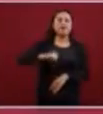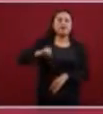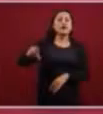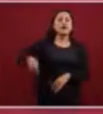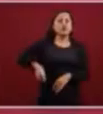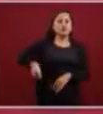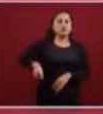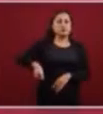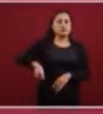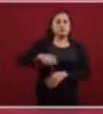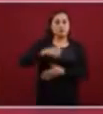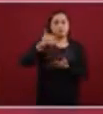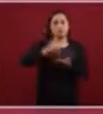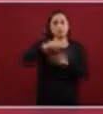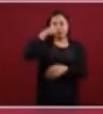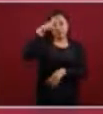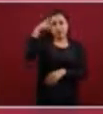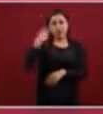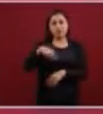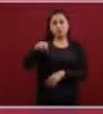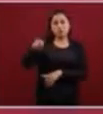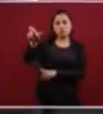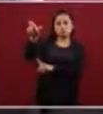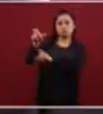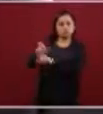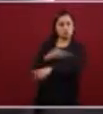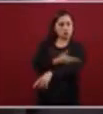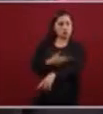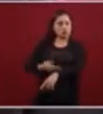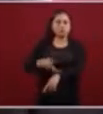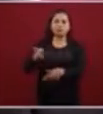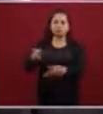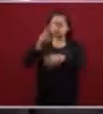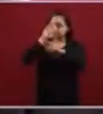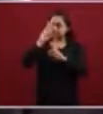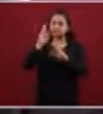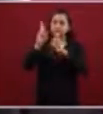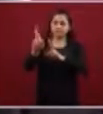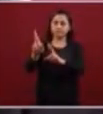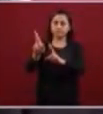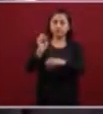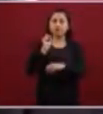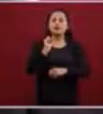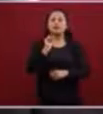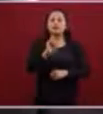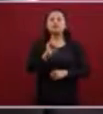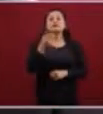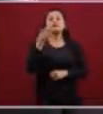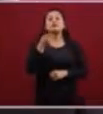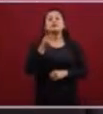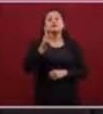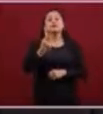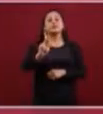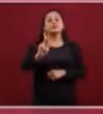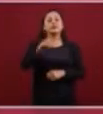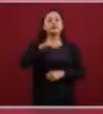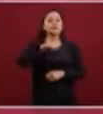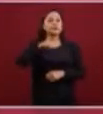honesta y que respetamos mucho. De todas maneras, no